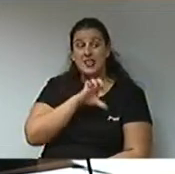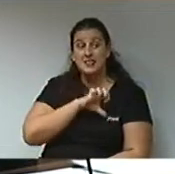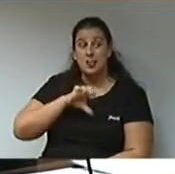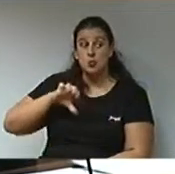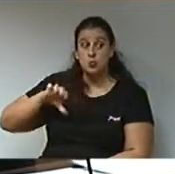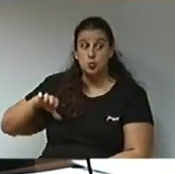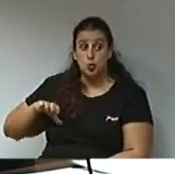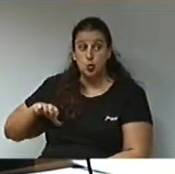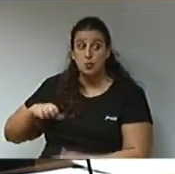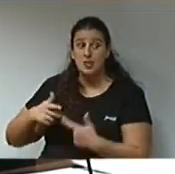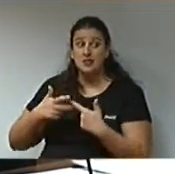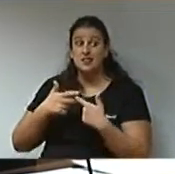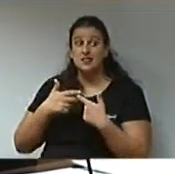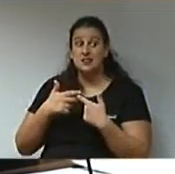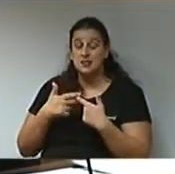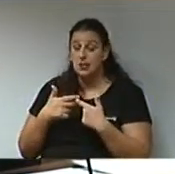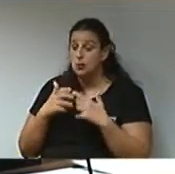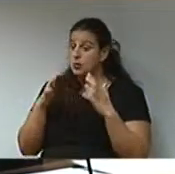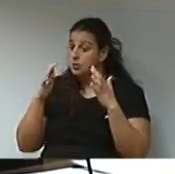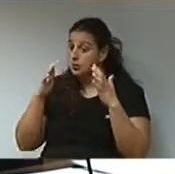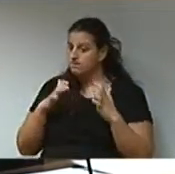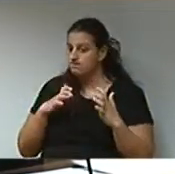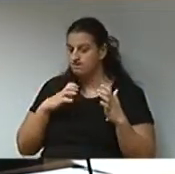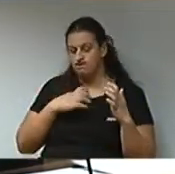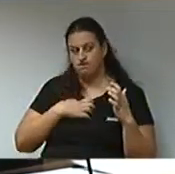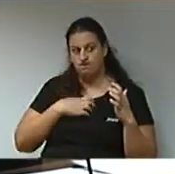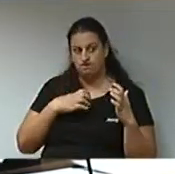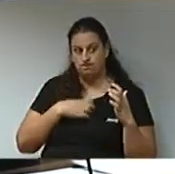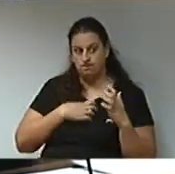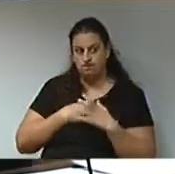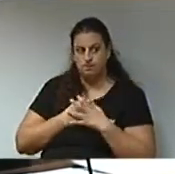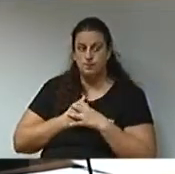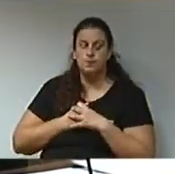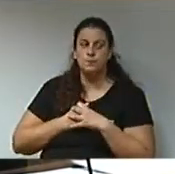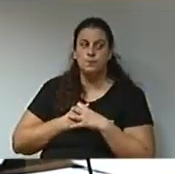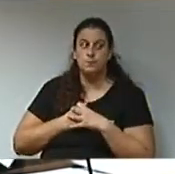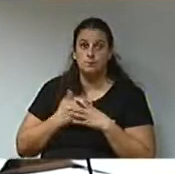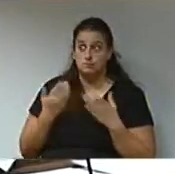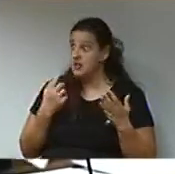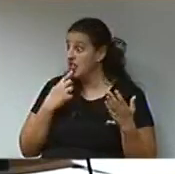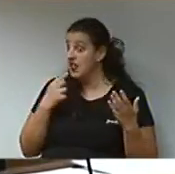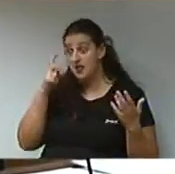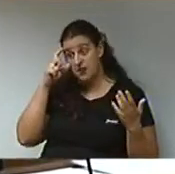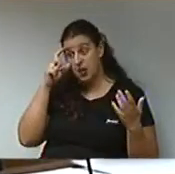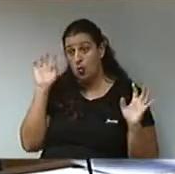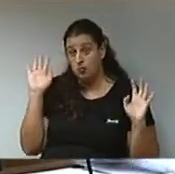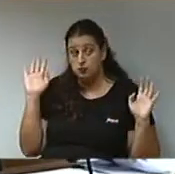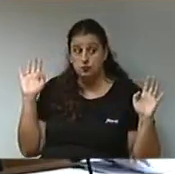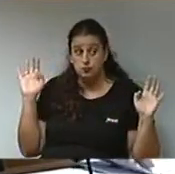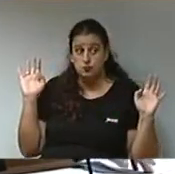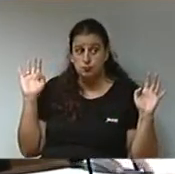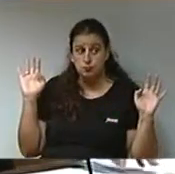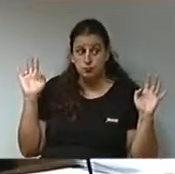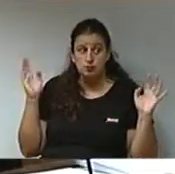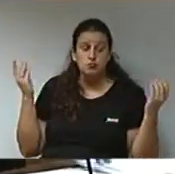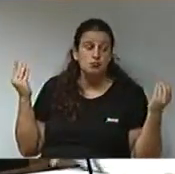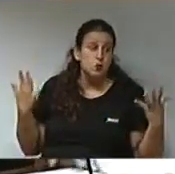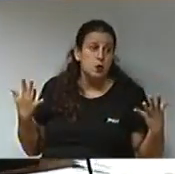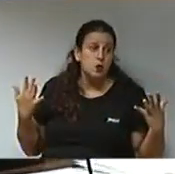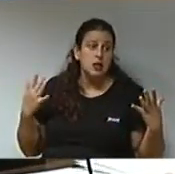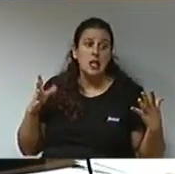pueden bajar impuestos, no deben bajar impuestos. Eso lo dijo en el año 17. Bueno, pues